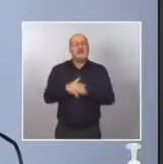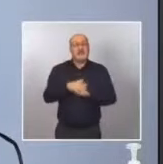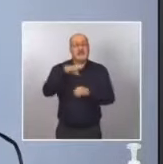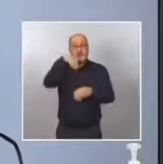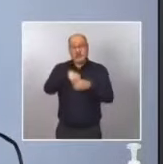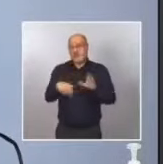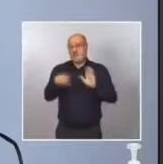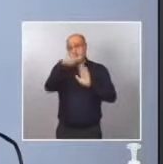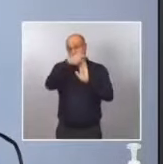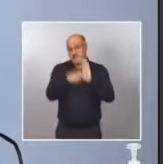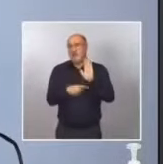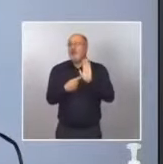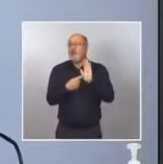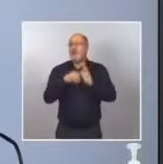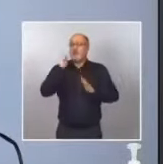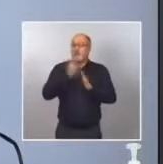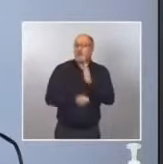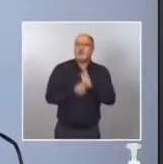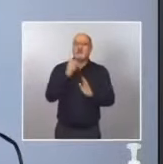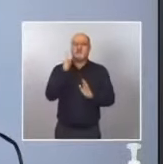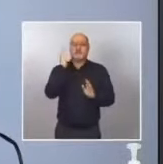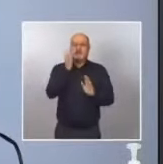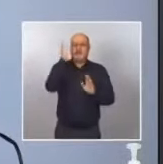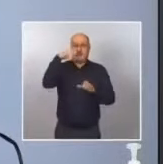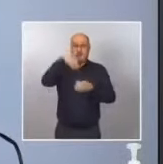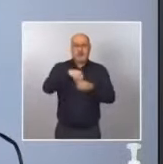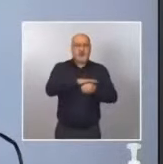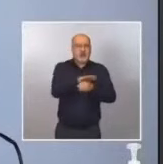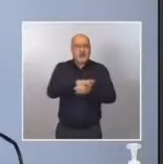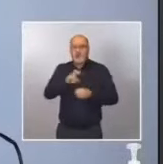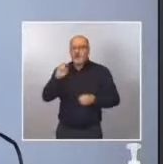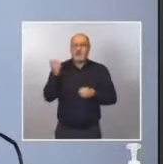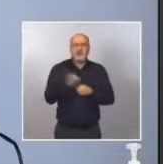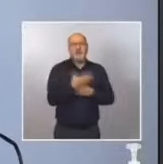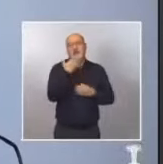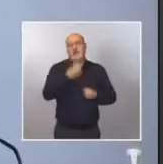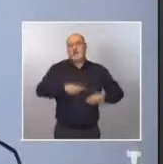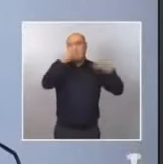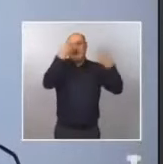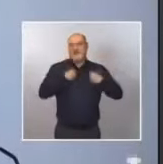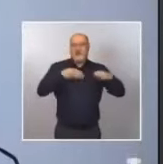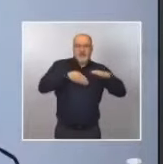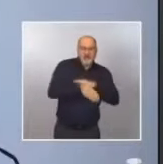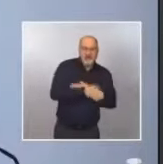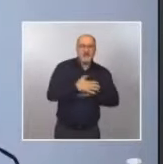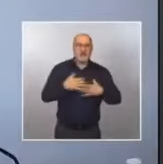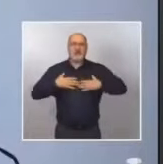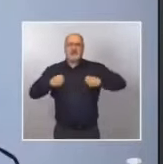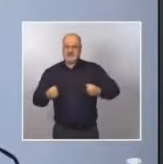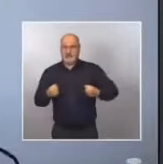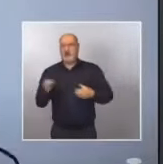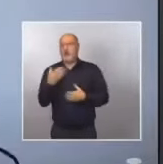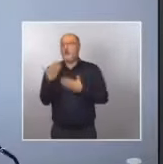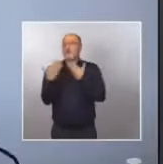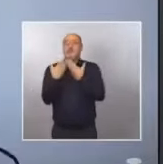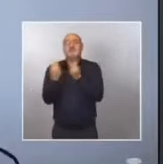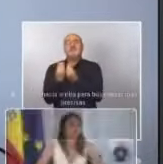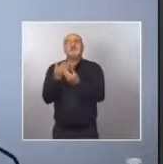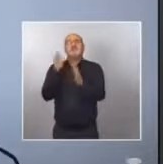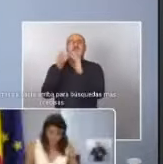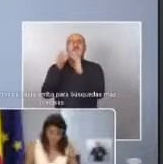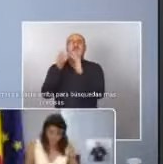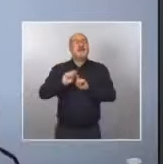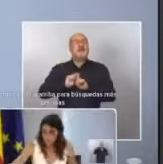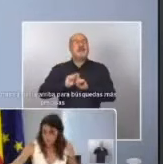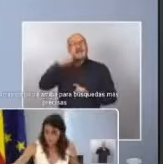esas discriminaciones en diversos ámbitos en el acceso a la vivienda en la salud en la relación con cualquier organismo o entidad pública